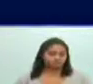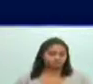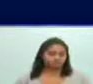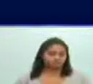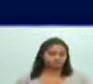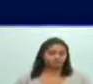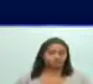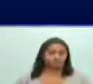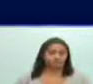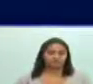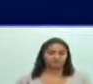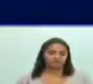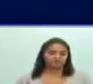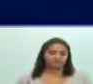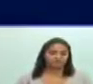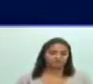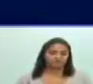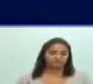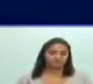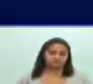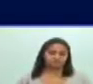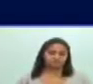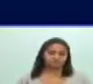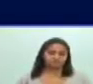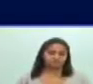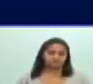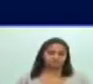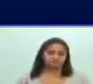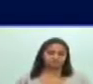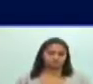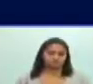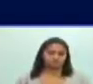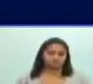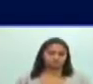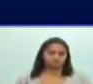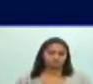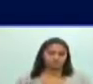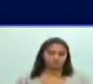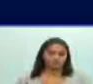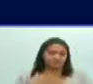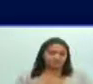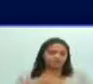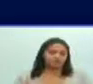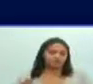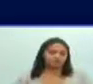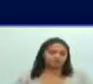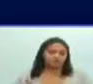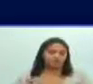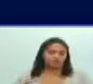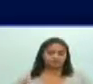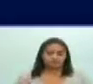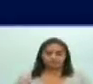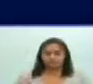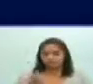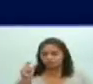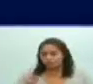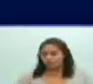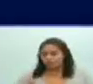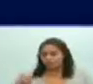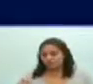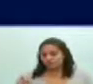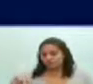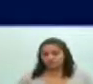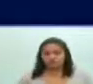dividen o denotan cantidades repetidas, cantidades colectivas o distribuyen, como estos